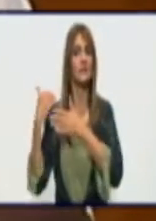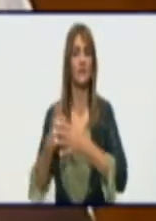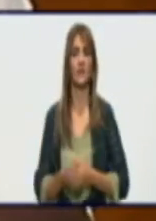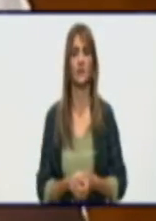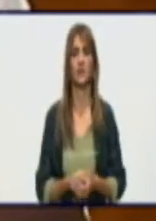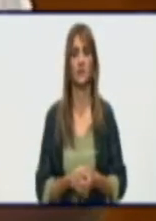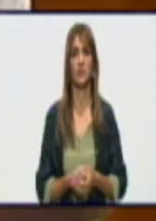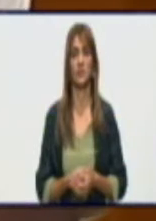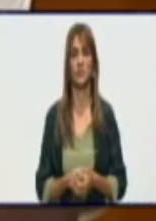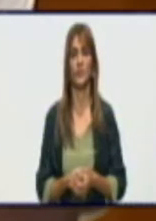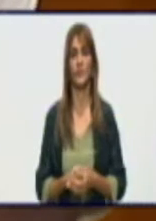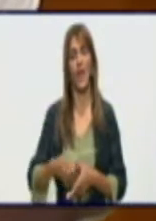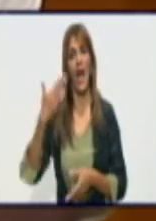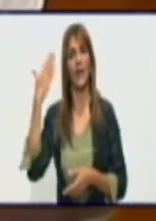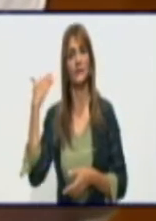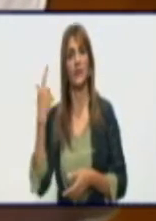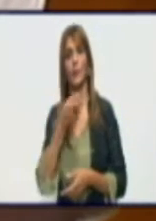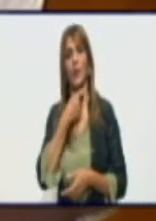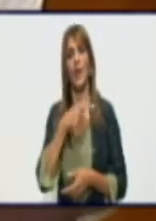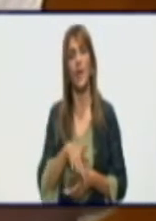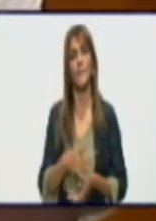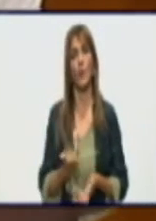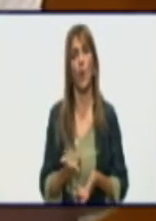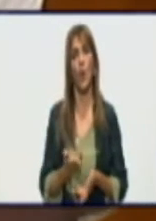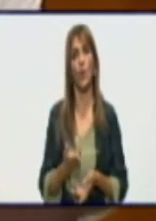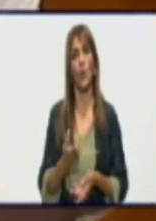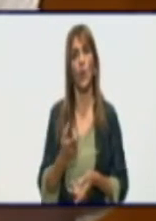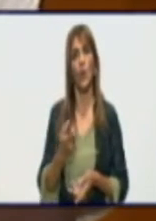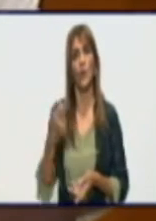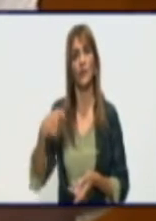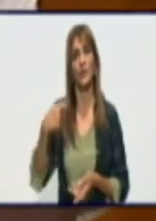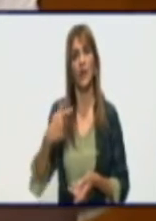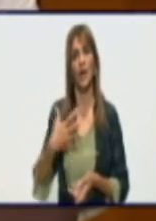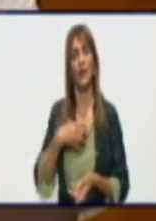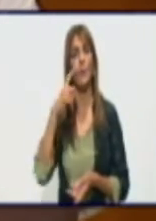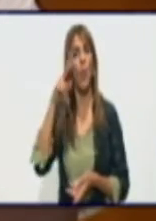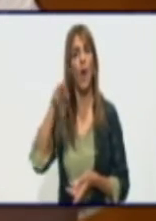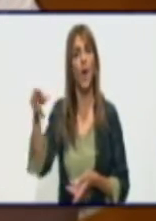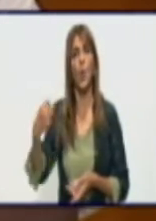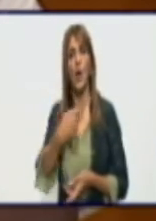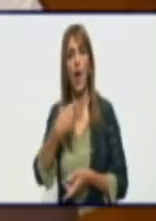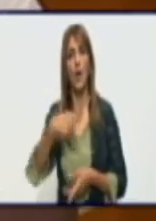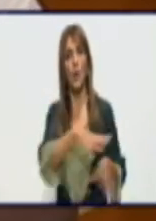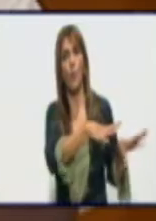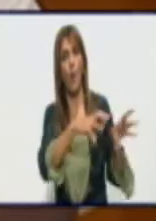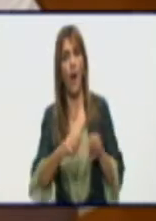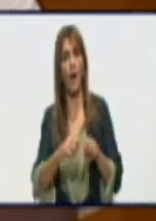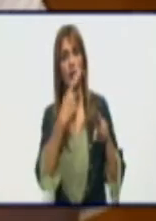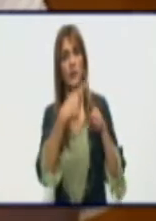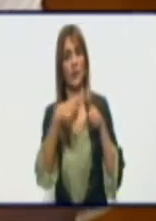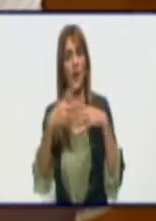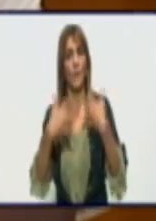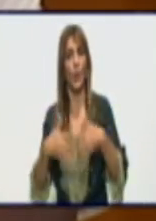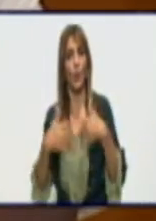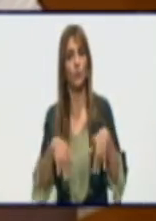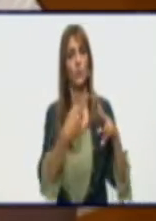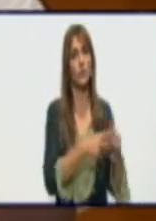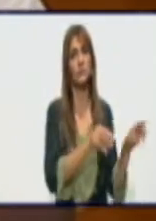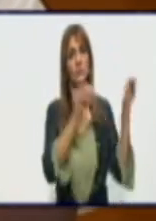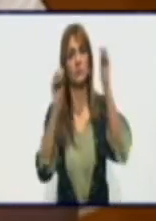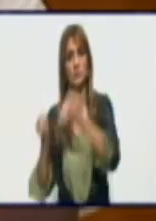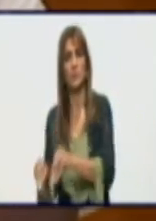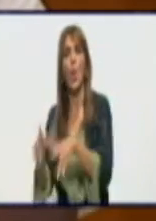distribución, porque antes tenía que yo tomar un carro para transportar un producto, ese producto corría el riesgo de que se echara a perderse, su descomposición, y quizás cuando llegara